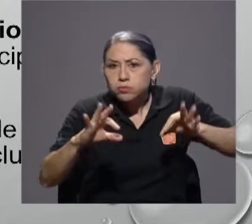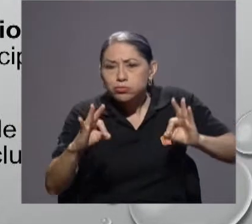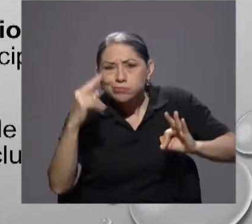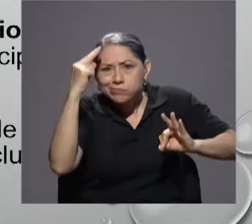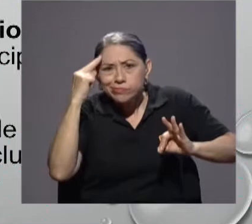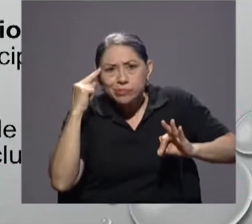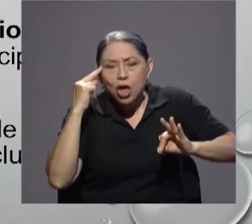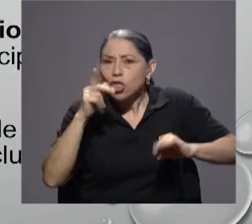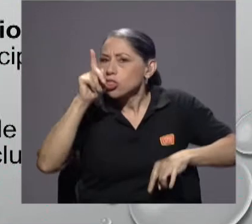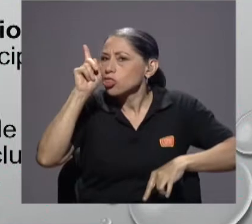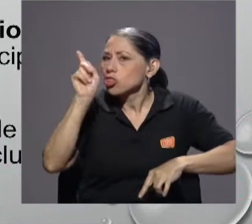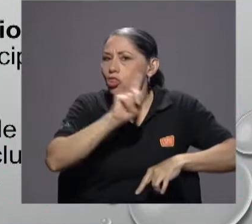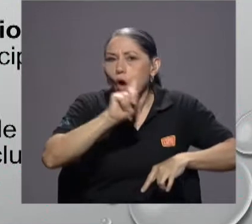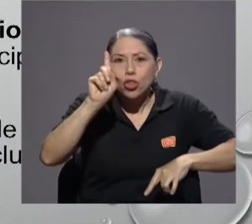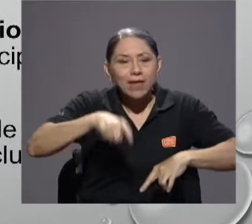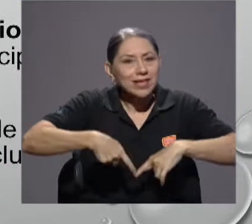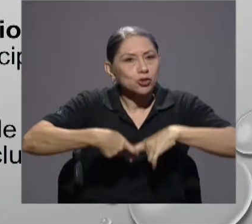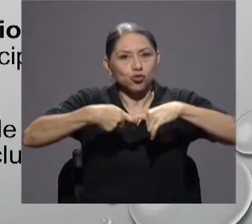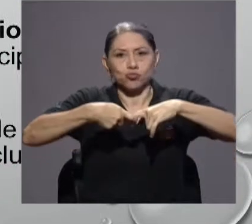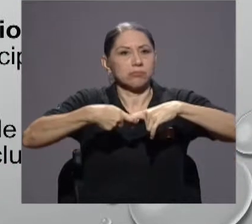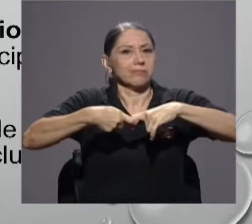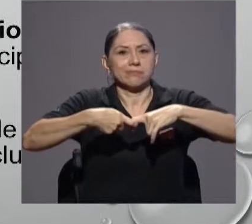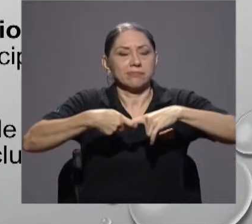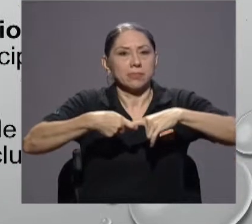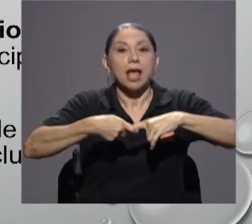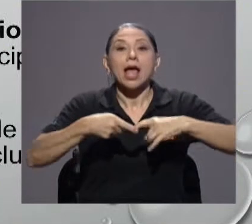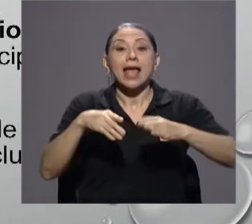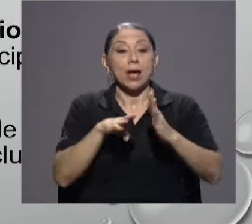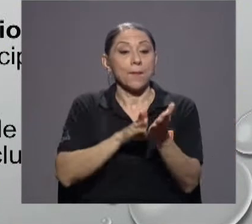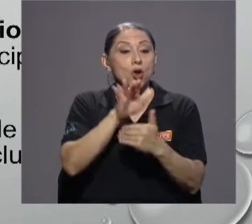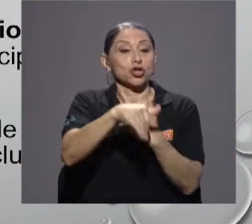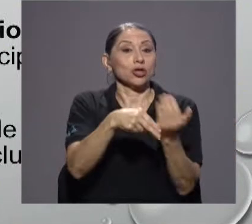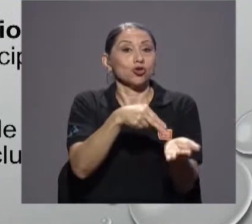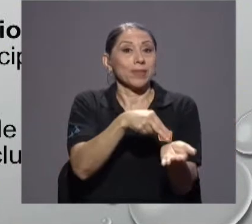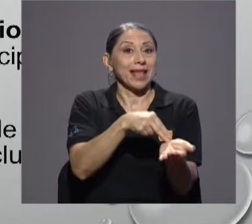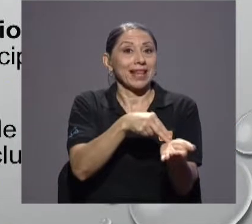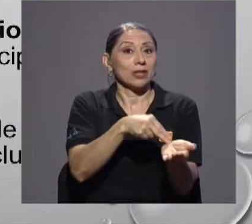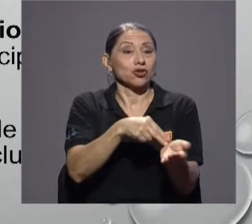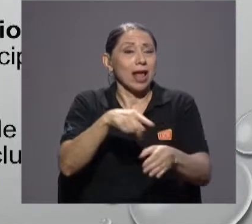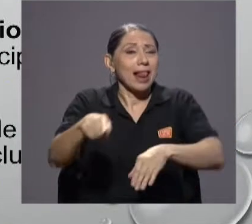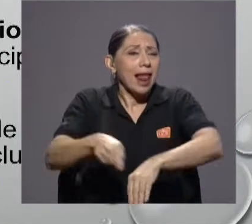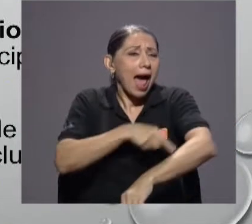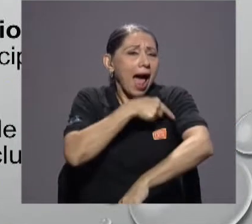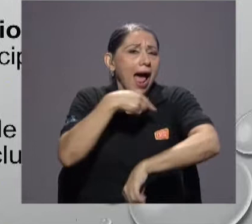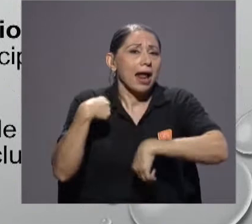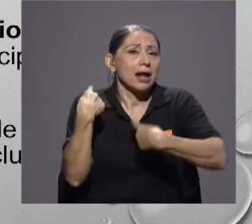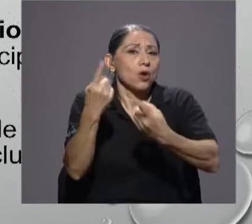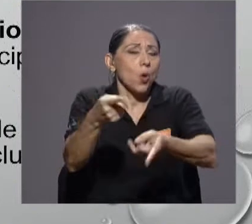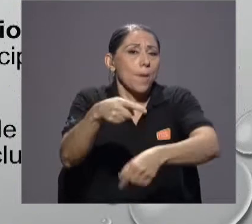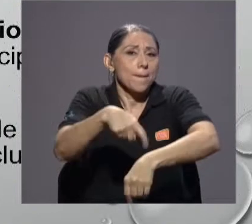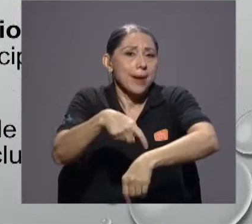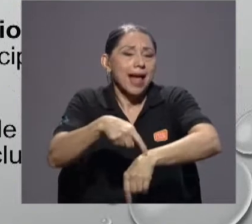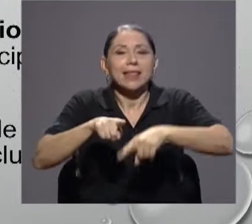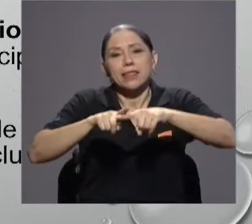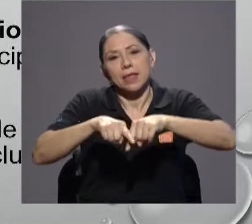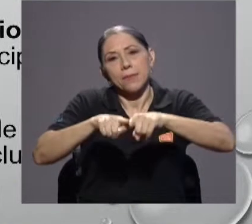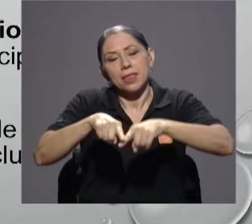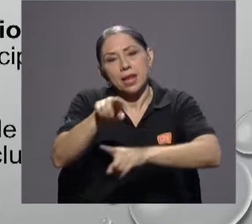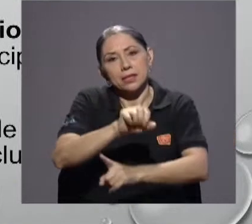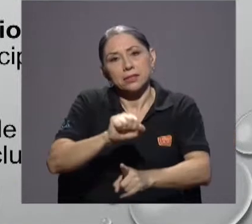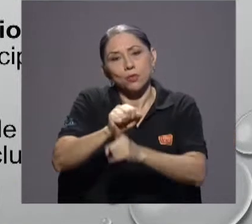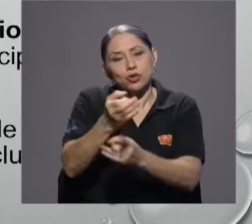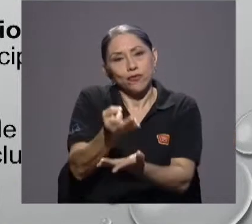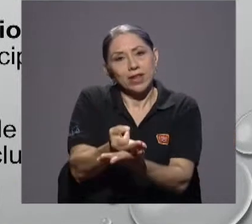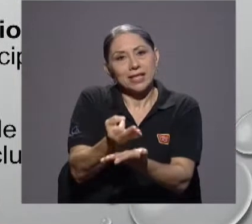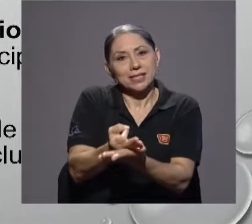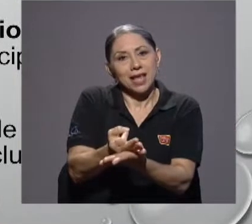debe suspender para nada. Con respecto a los proyectos hospitalarios, los de más largo plazo, pues dependerá de cómo está la situación financiera